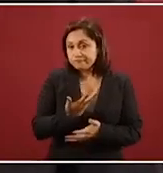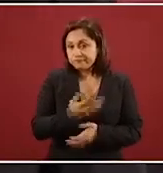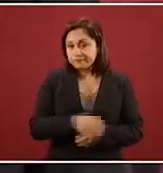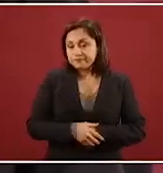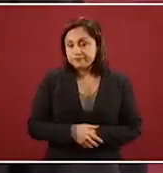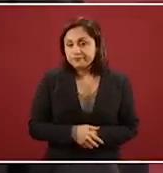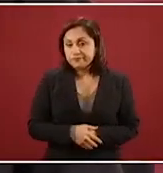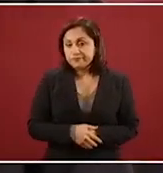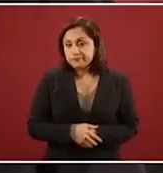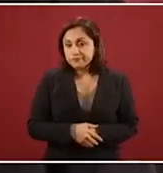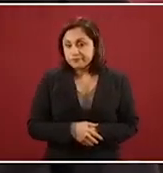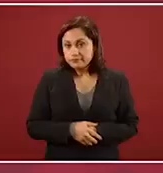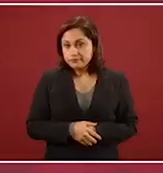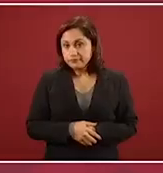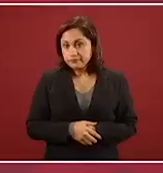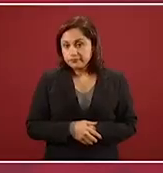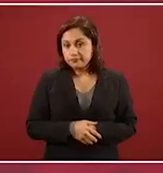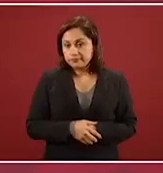el